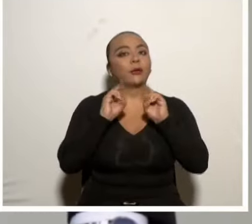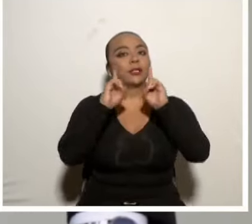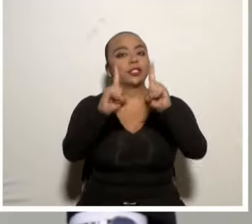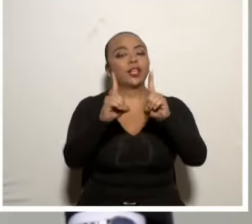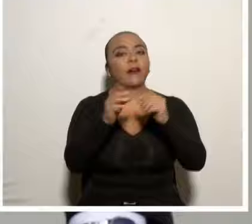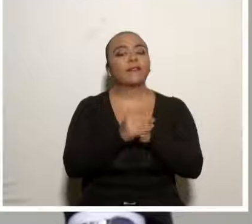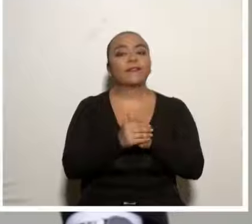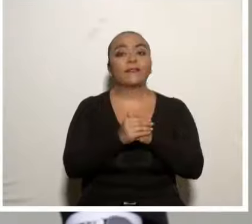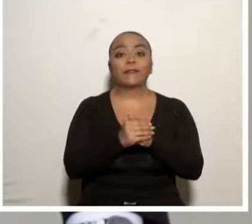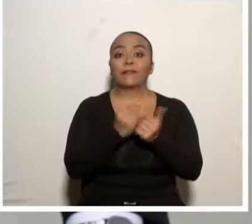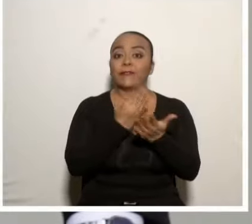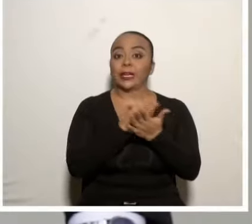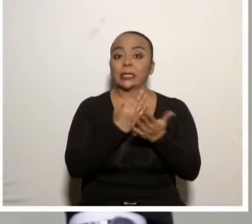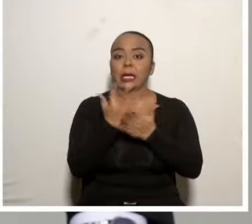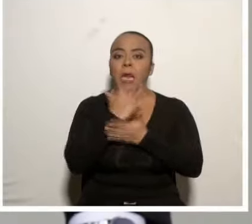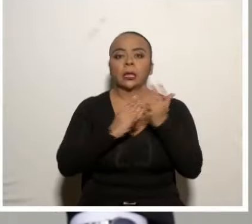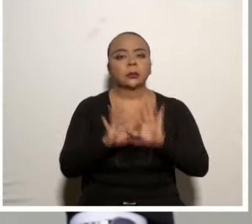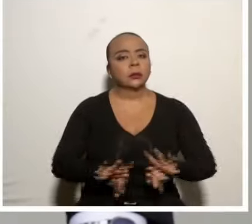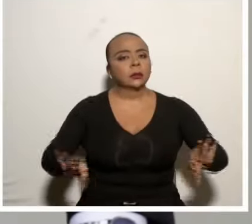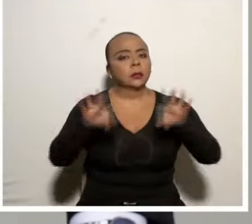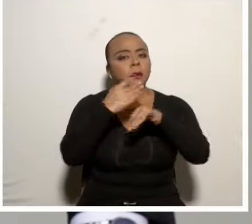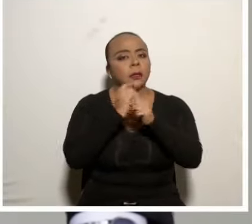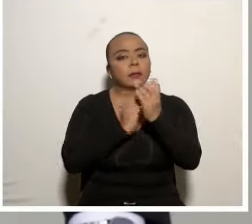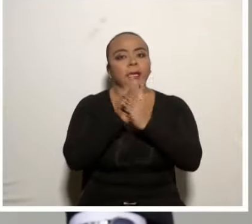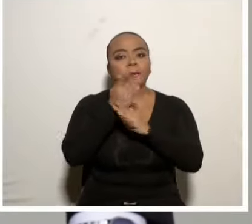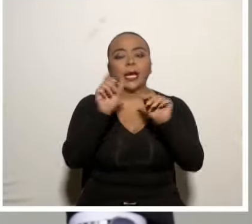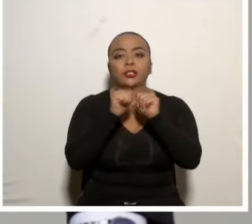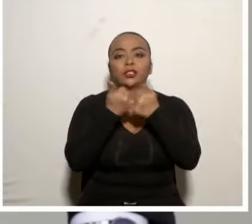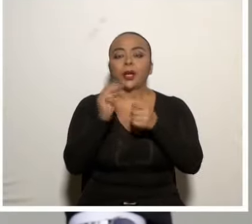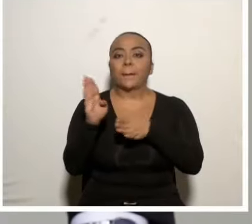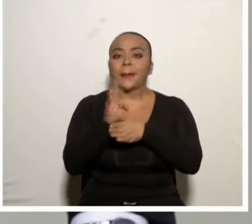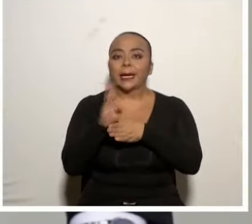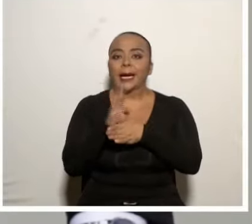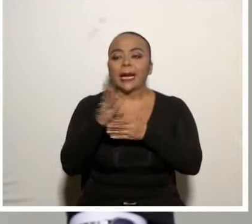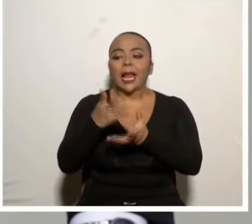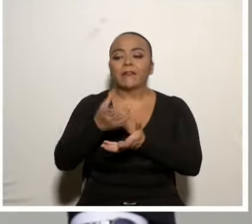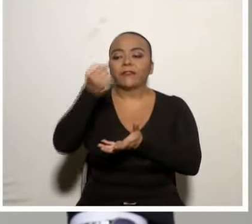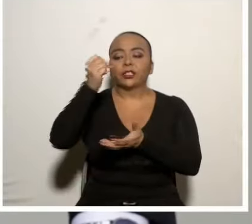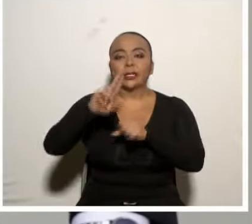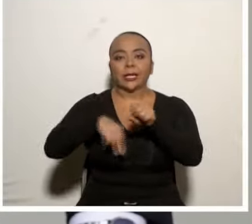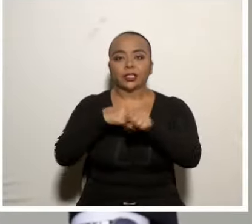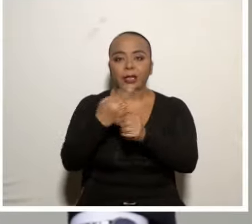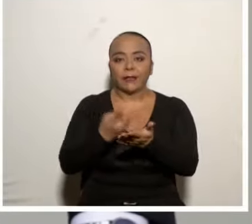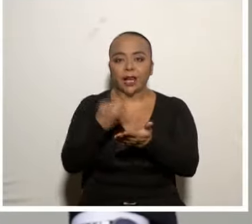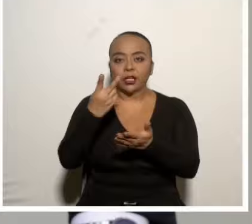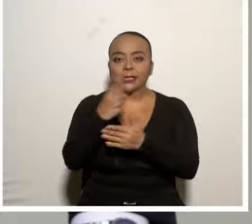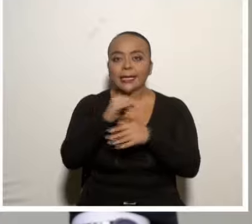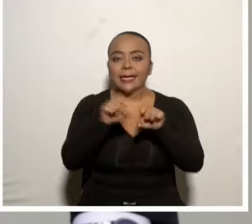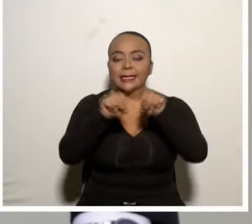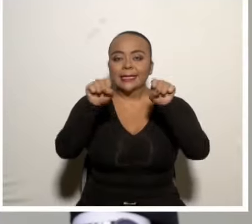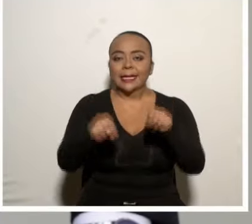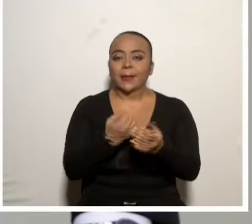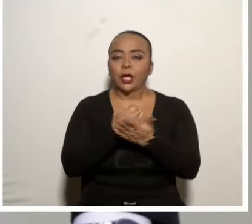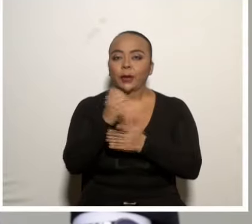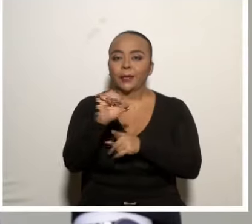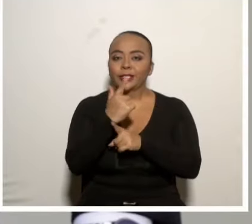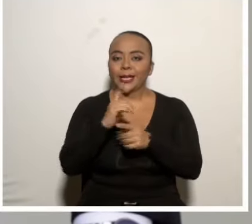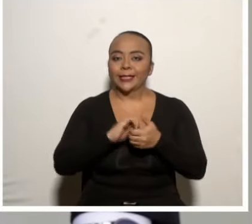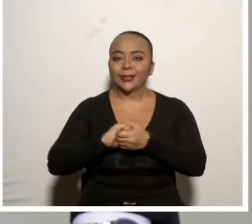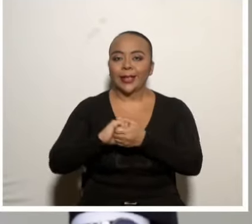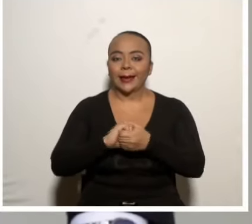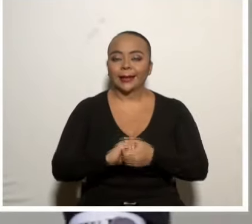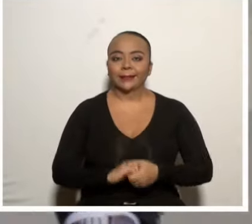financiera, algo vital en este tiempo, que lo haremos a través de la Asociación Bancaria, la Bolsa Nacional de Valores y el Sistema de Economía Social